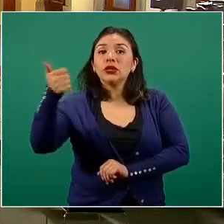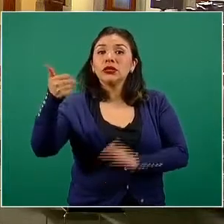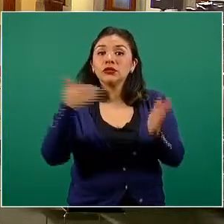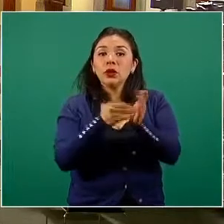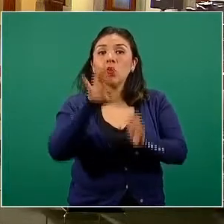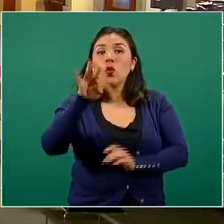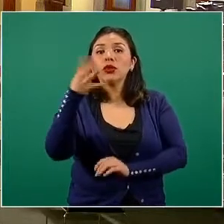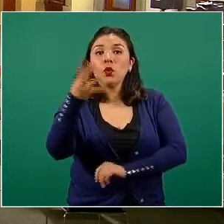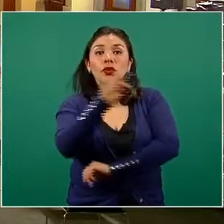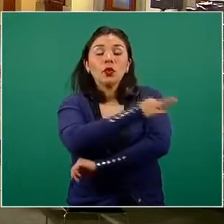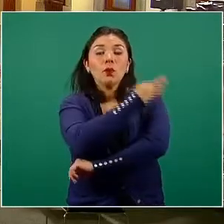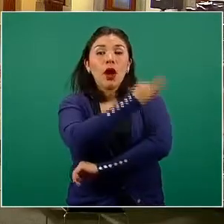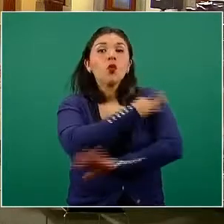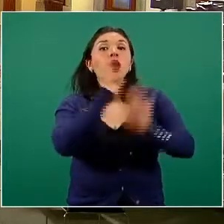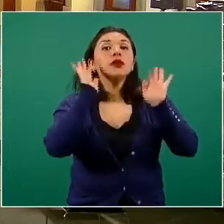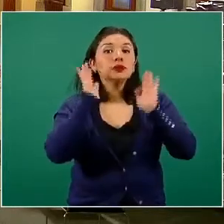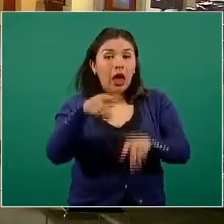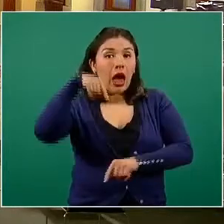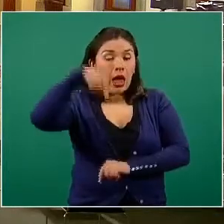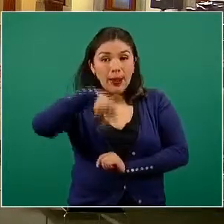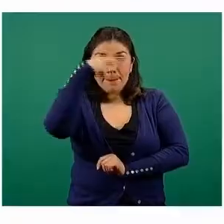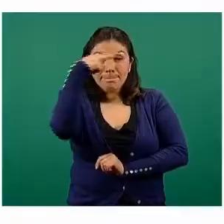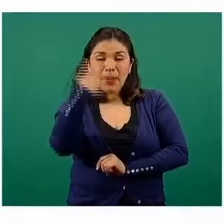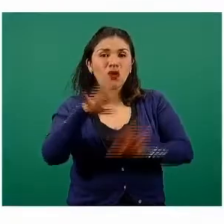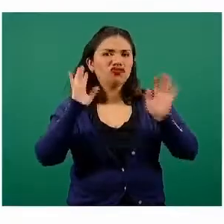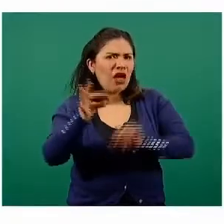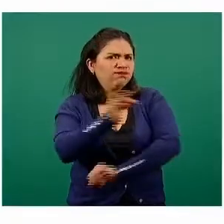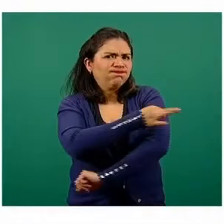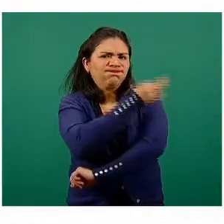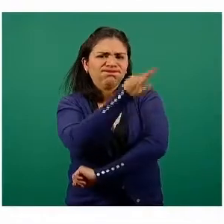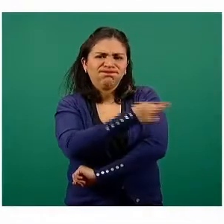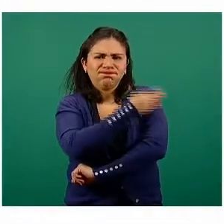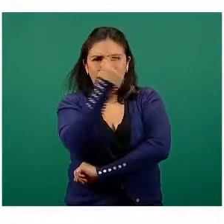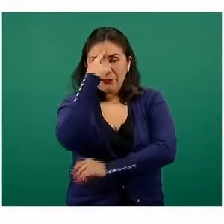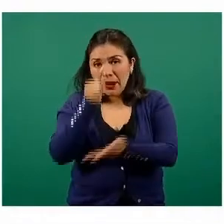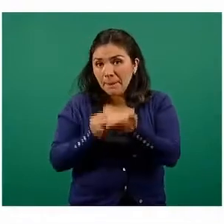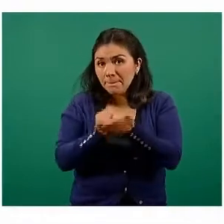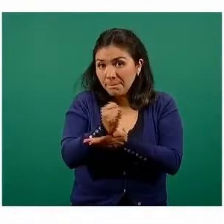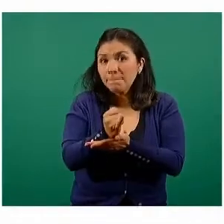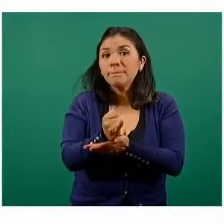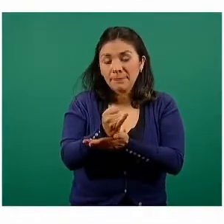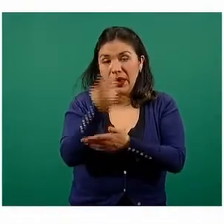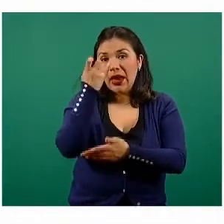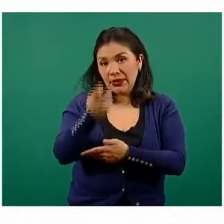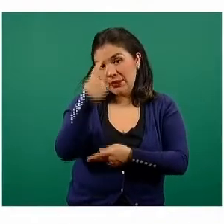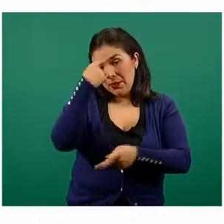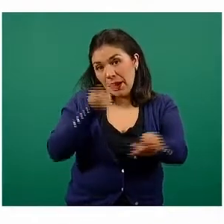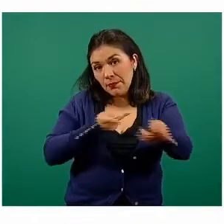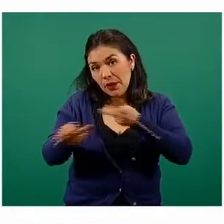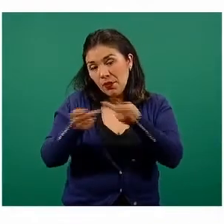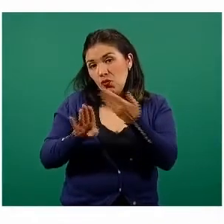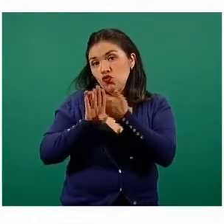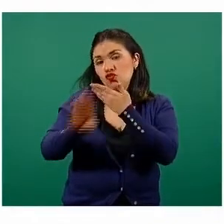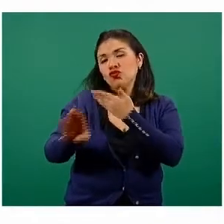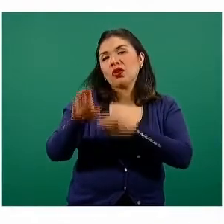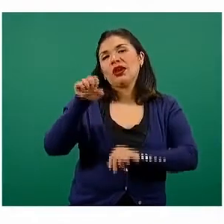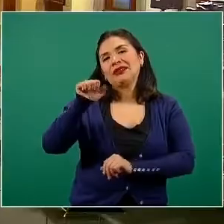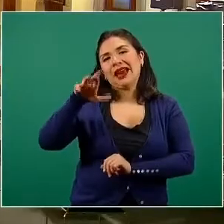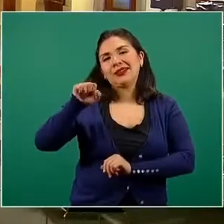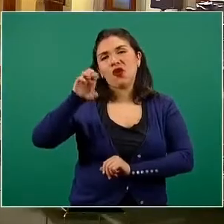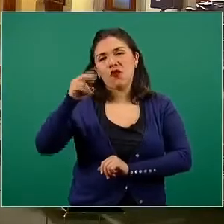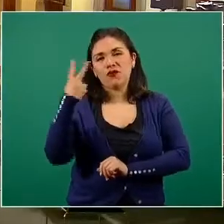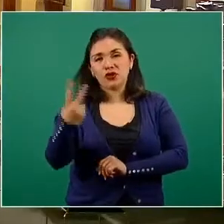656,044 dosis se han puesto en México en la Estrategia Nacional de Vacunación contra SARS-CoV-2. La siguiente, por